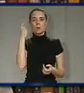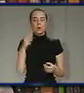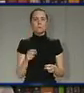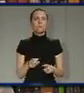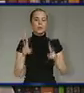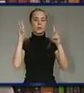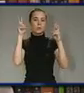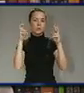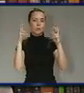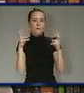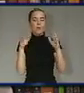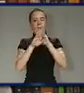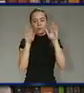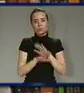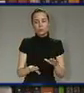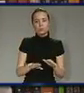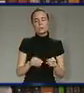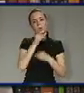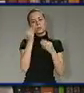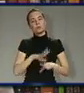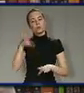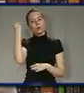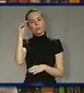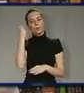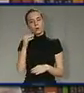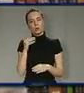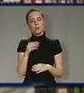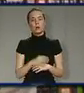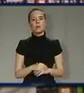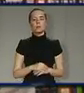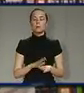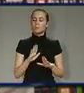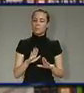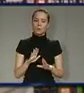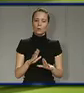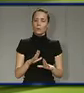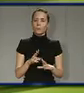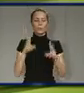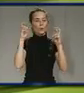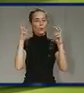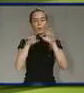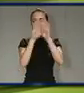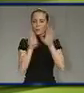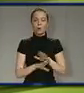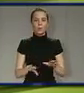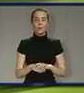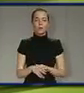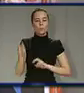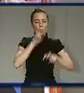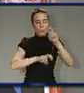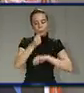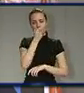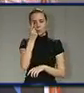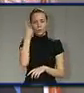también mucho cuento... ...literatura infantil y juvenil... ...pero sobre todo lo que más es últimas novedades. Sea cual sea el género... ...todos